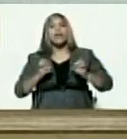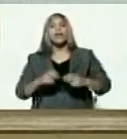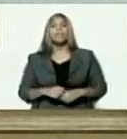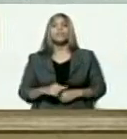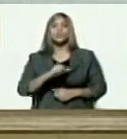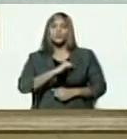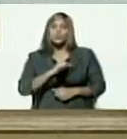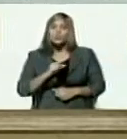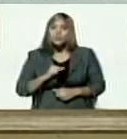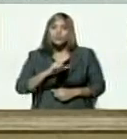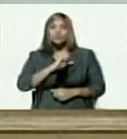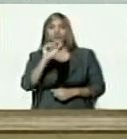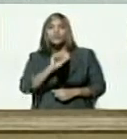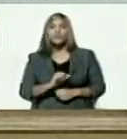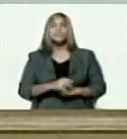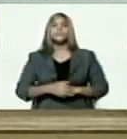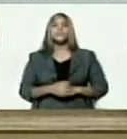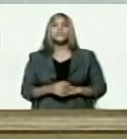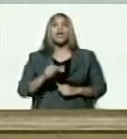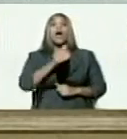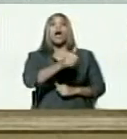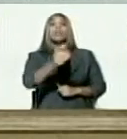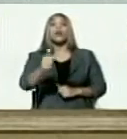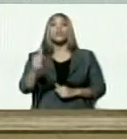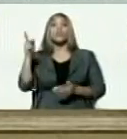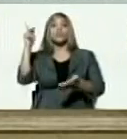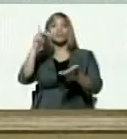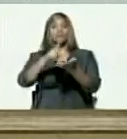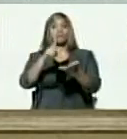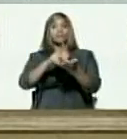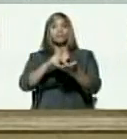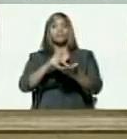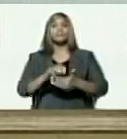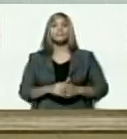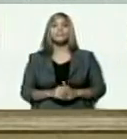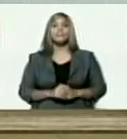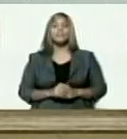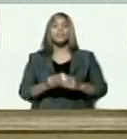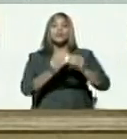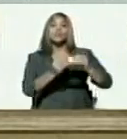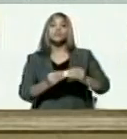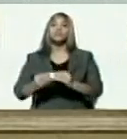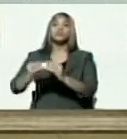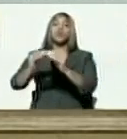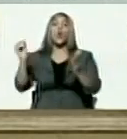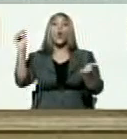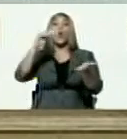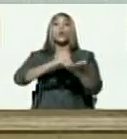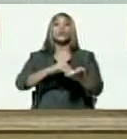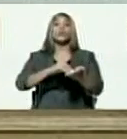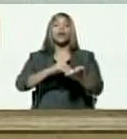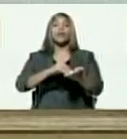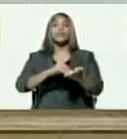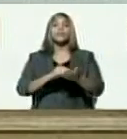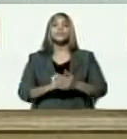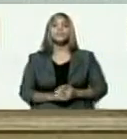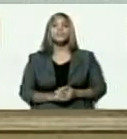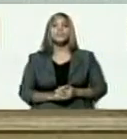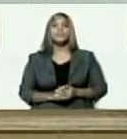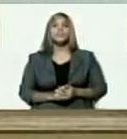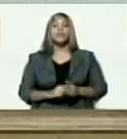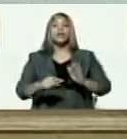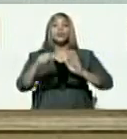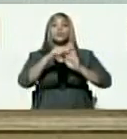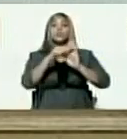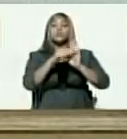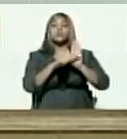Ustedes están aquí reconstruyendo los elementos que puedan haber sido